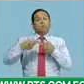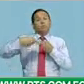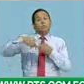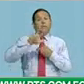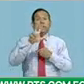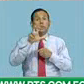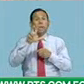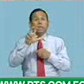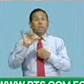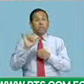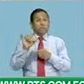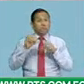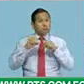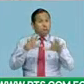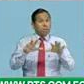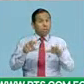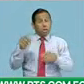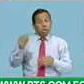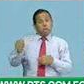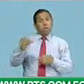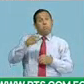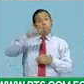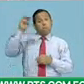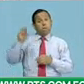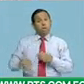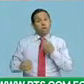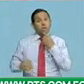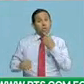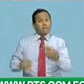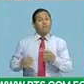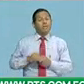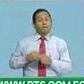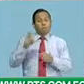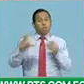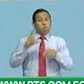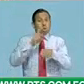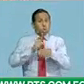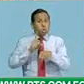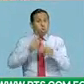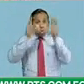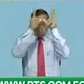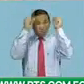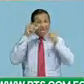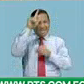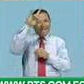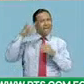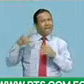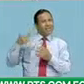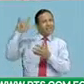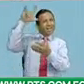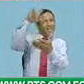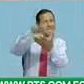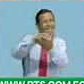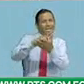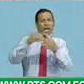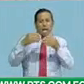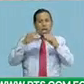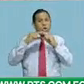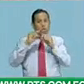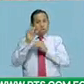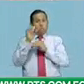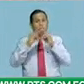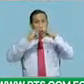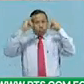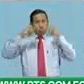dicho que abandona el aeropuerto de Guayaquil, con lo cual se derrumba un muro de contención de esta